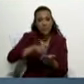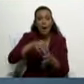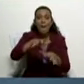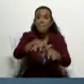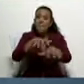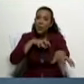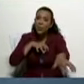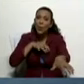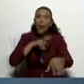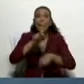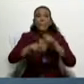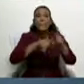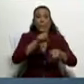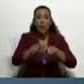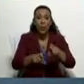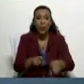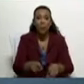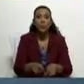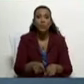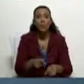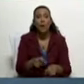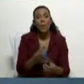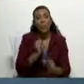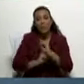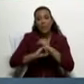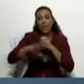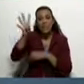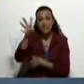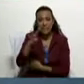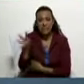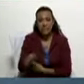en el consultivo por el Esequibo. ¡Viva la patria!